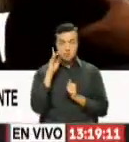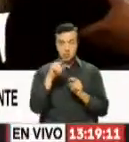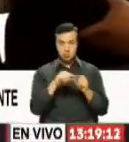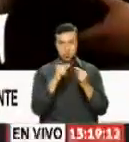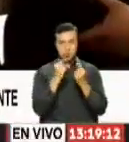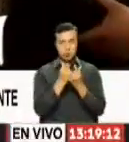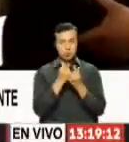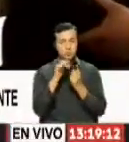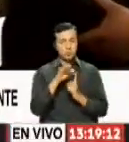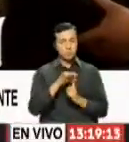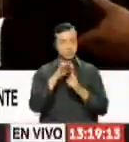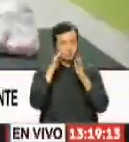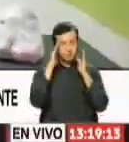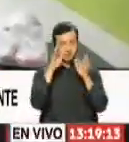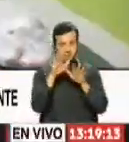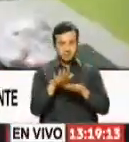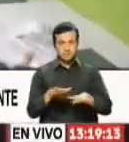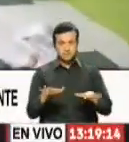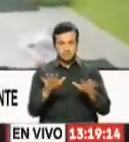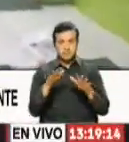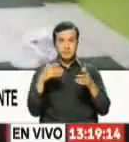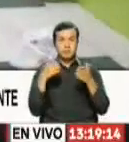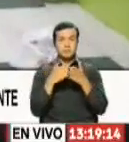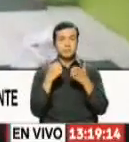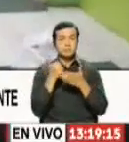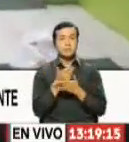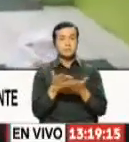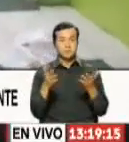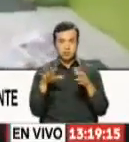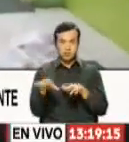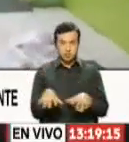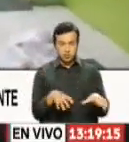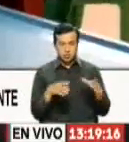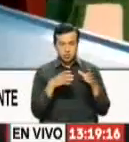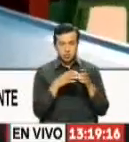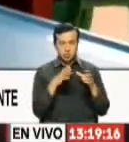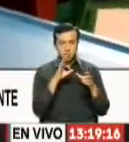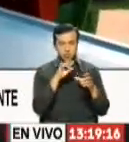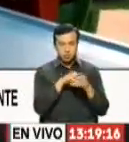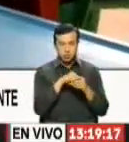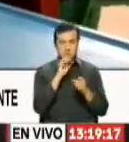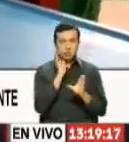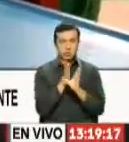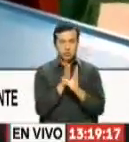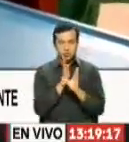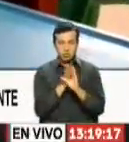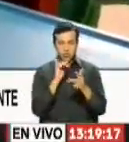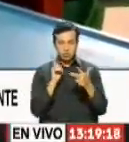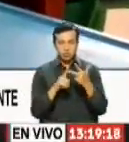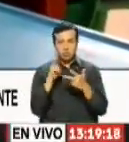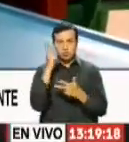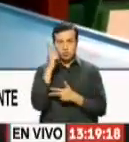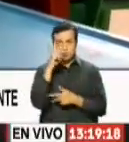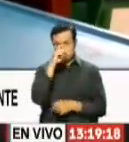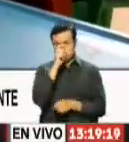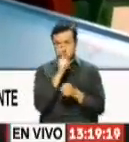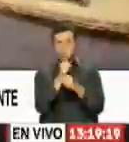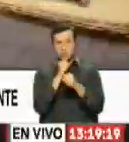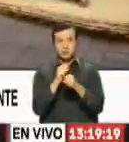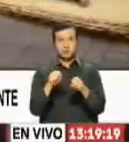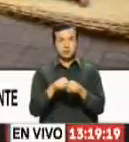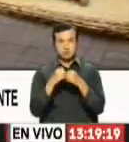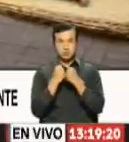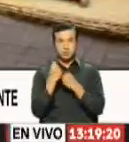grupo de esta población. El equipo lo integra un coordinador de la unidad, un psicólogo clínico, 2 trabajadores